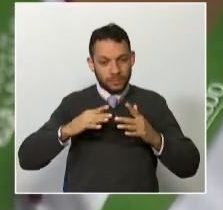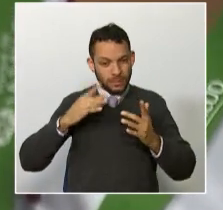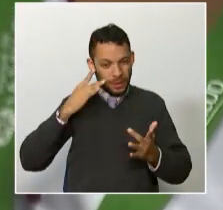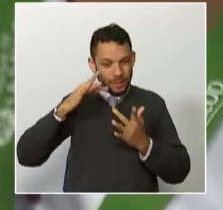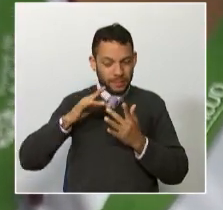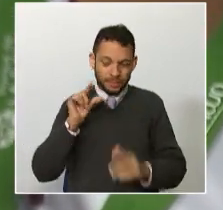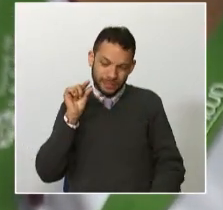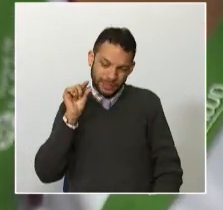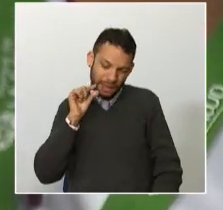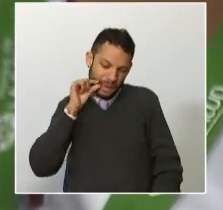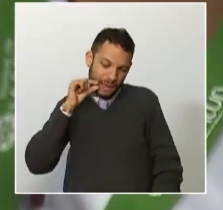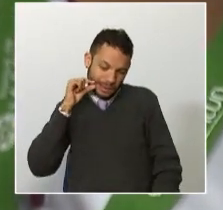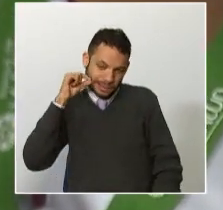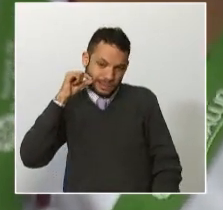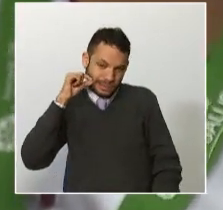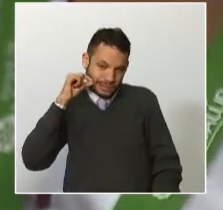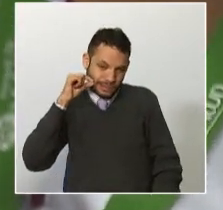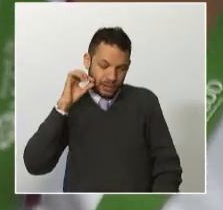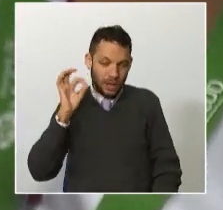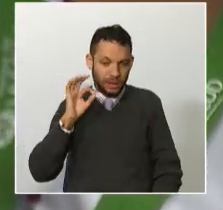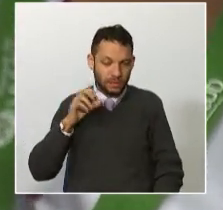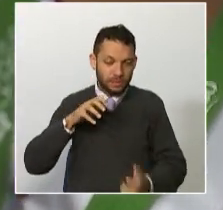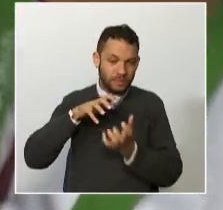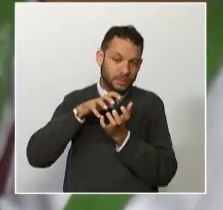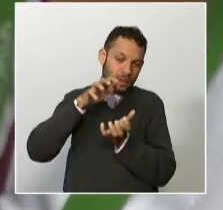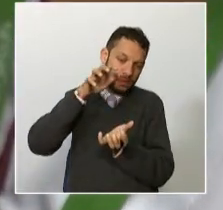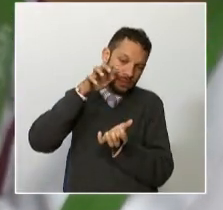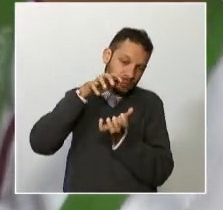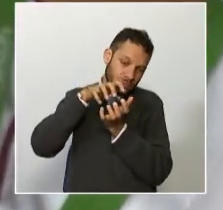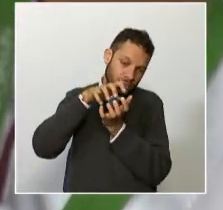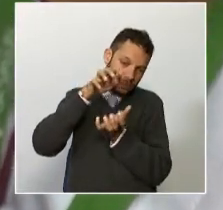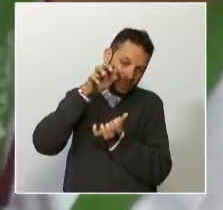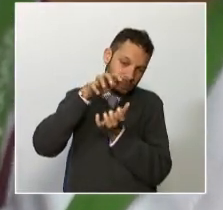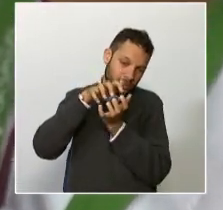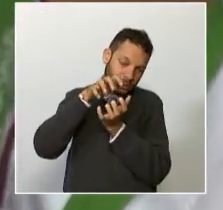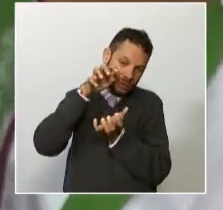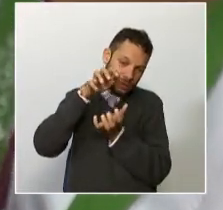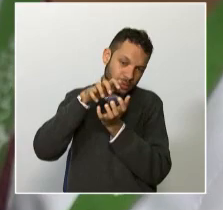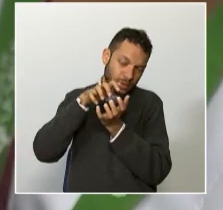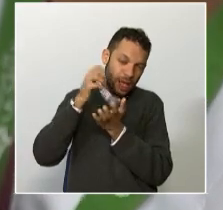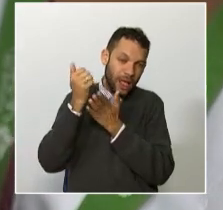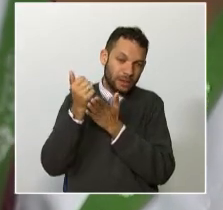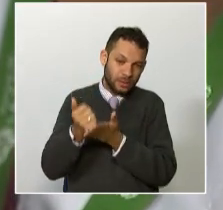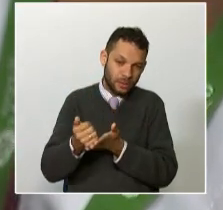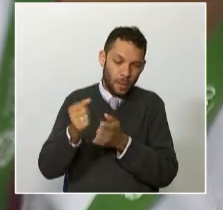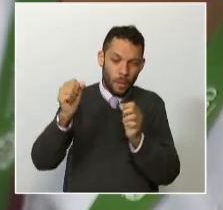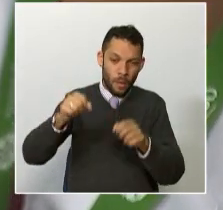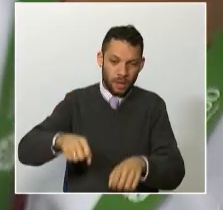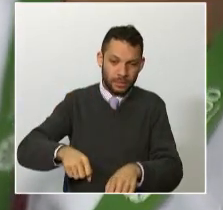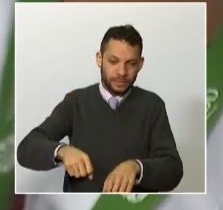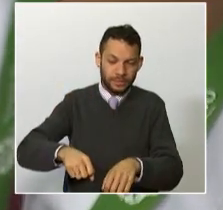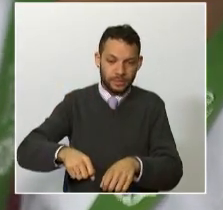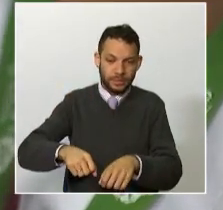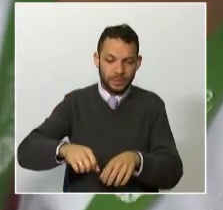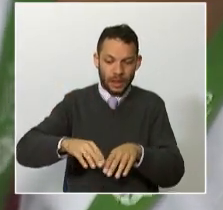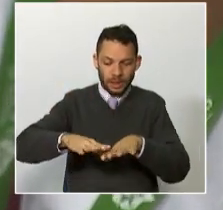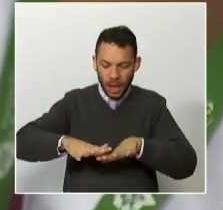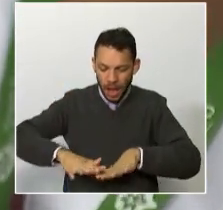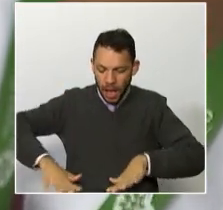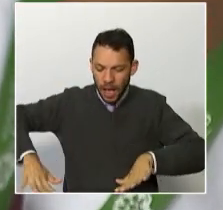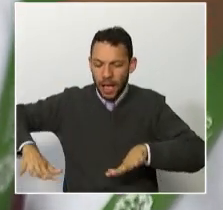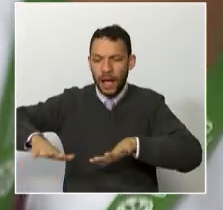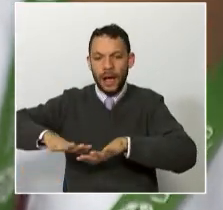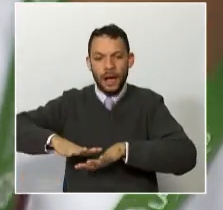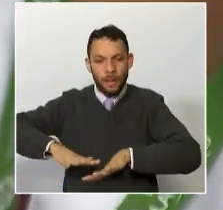el hiperboloide o el bolígrafo en las molares, va a hacer que se abra un campito en esta articulación